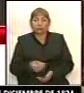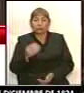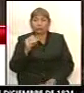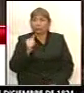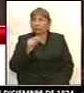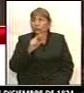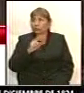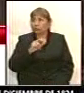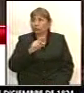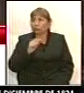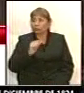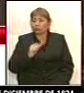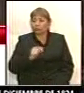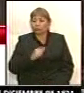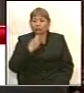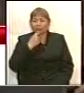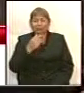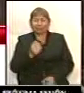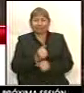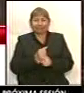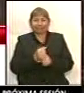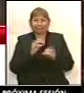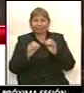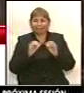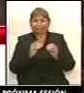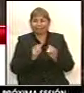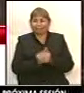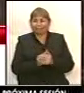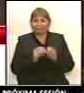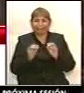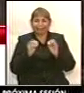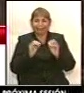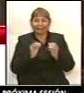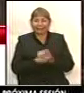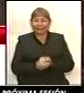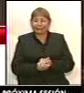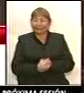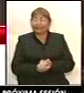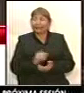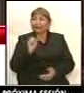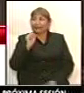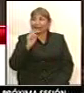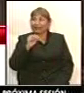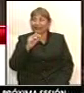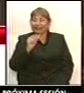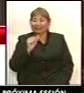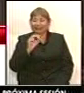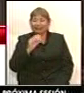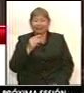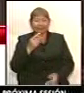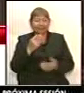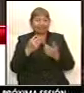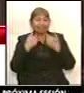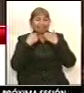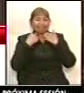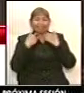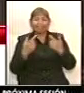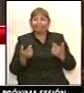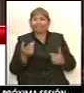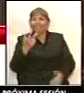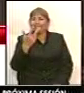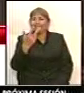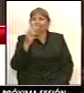al 50% de las áreas cafetaleras, indicado así el SENASA, existiendo una pérdida de más de